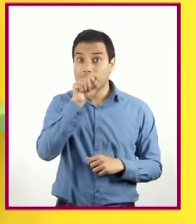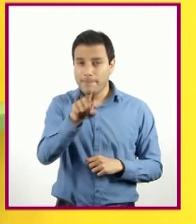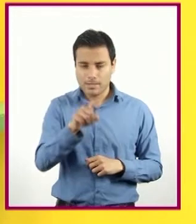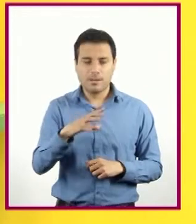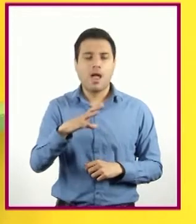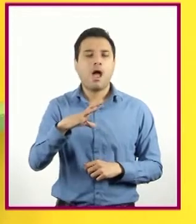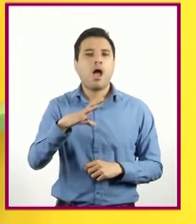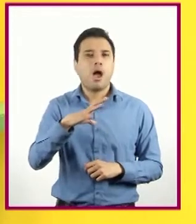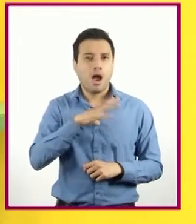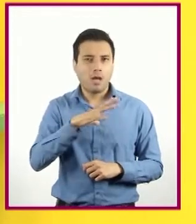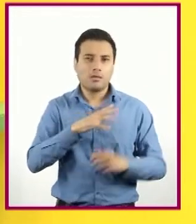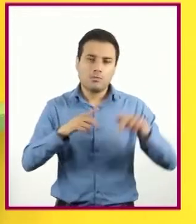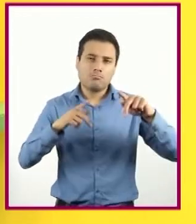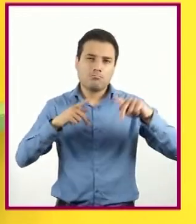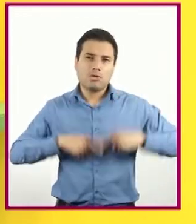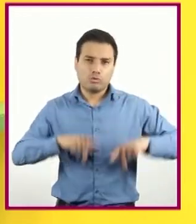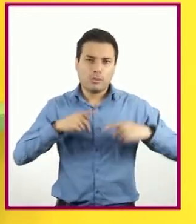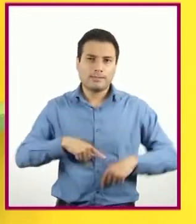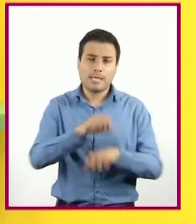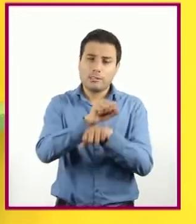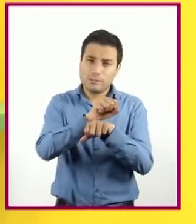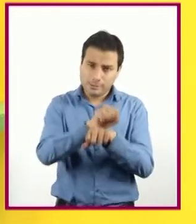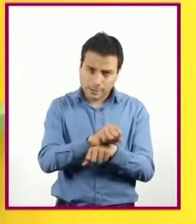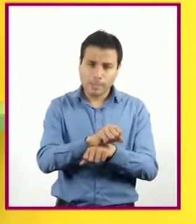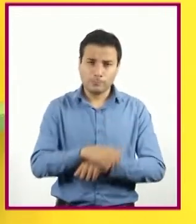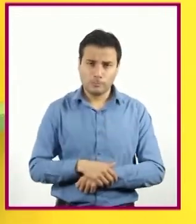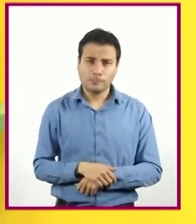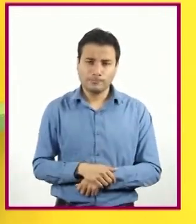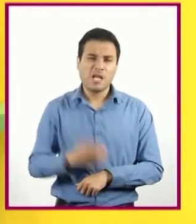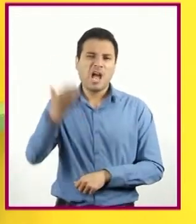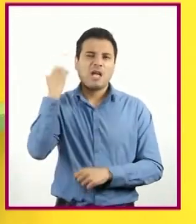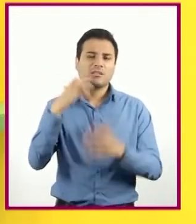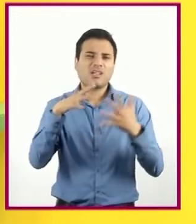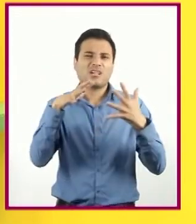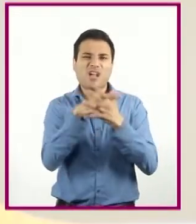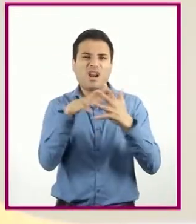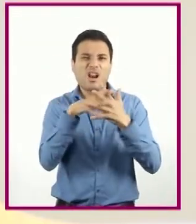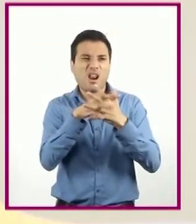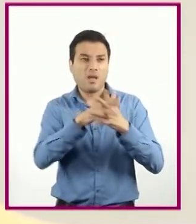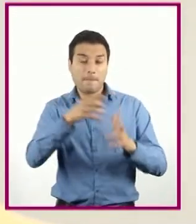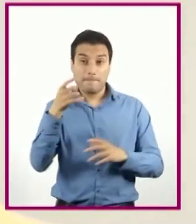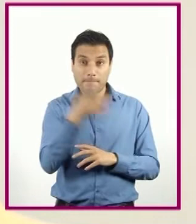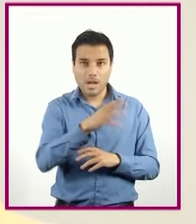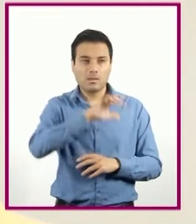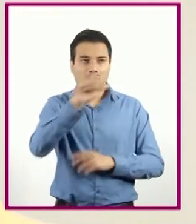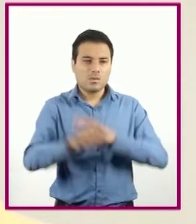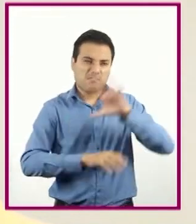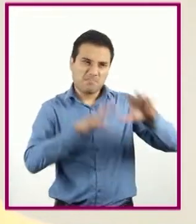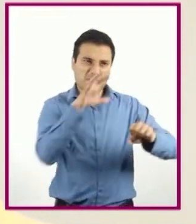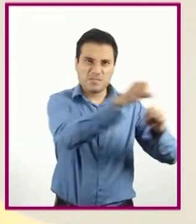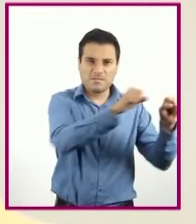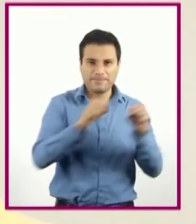encontraban los cautivos de guerra y esclavos debajo de la estratificación social.